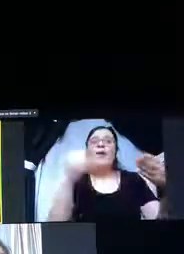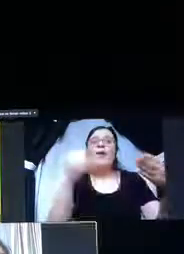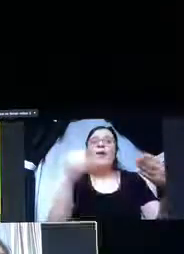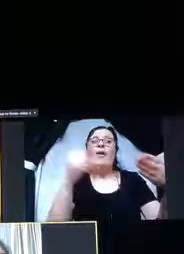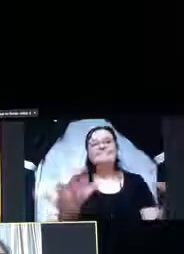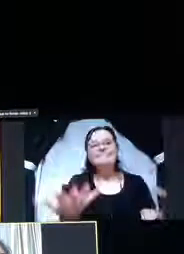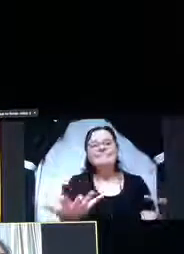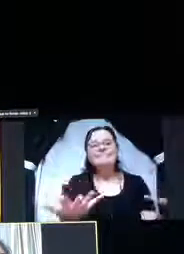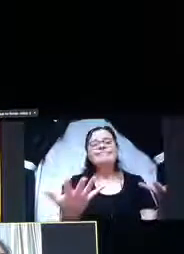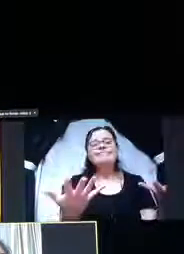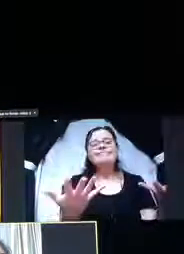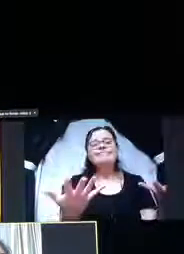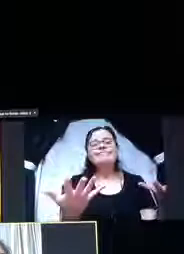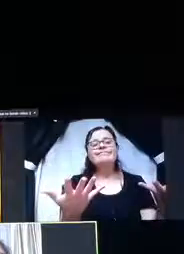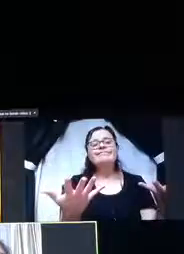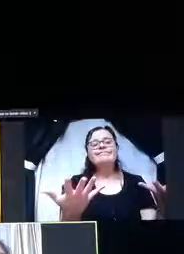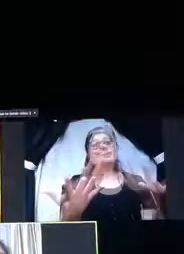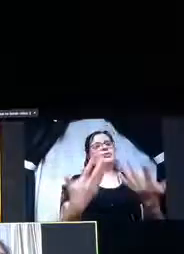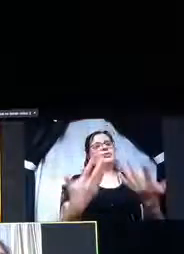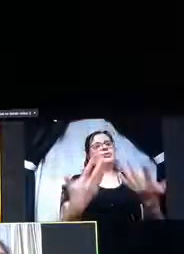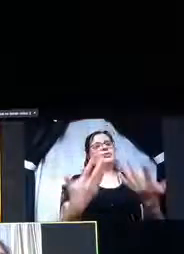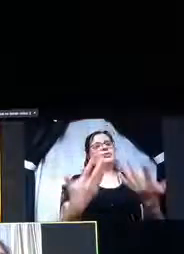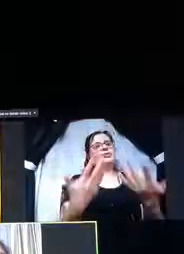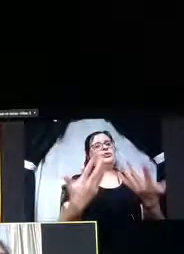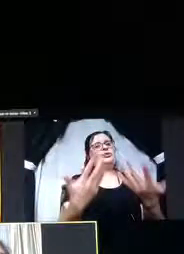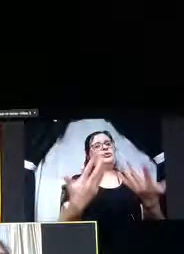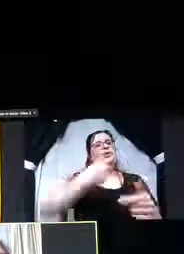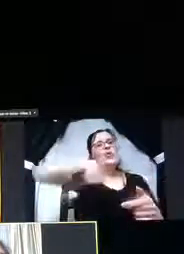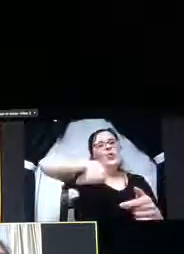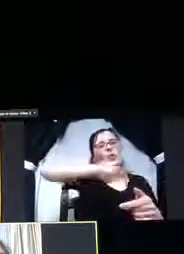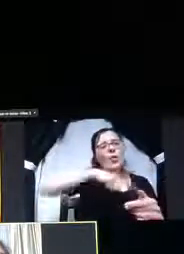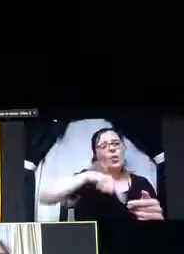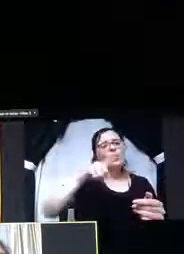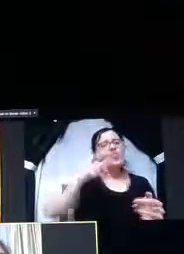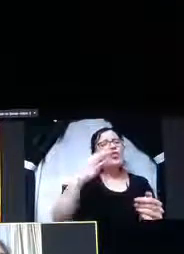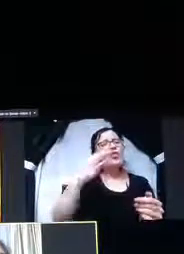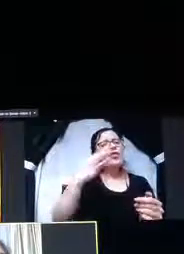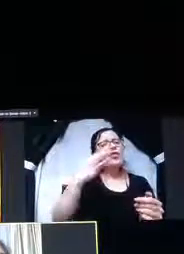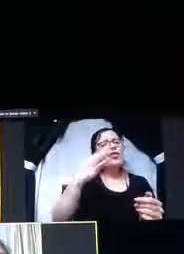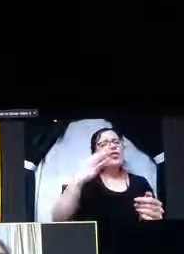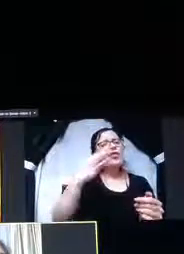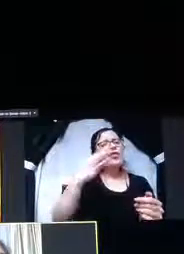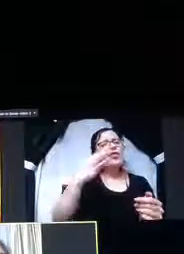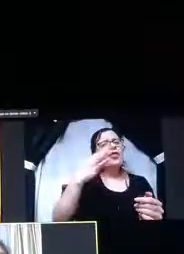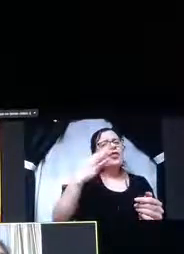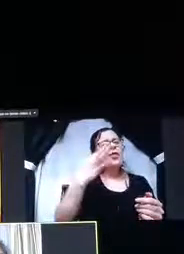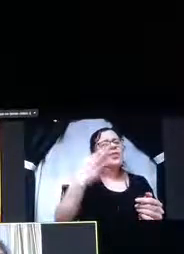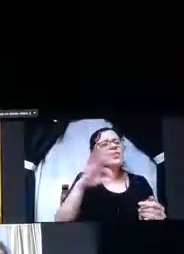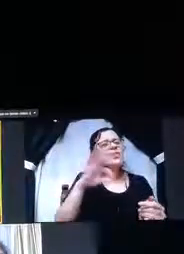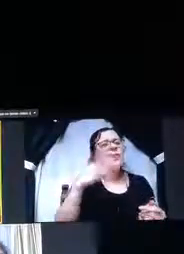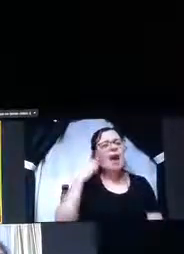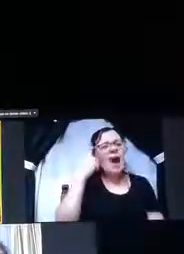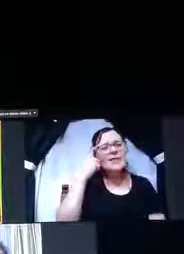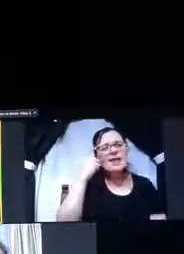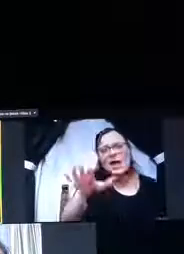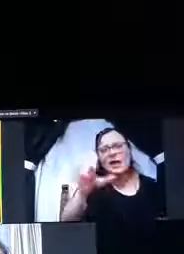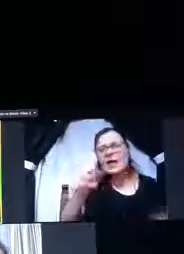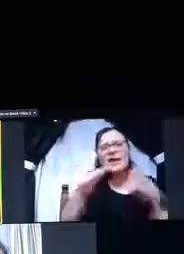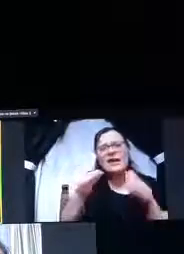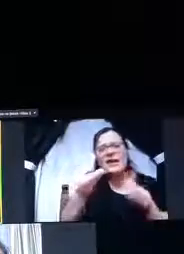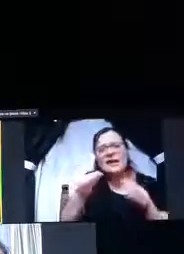dificultarla. Entonces, nosotros tenemos que aprender a ver cuál es el problema. ¿Es un